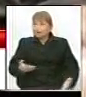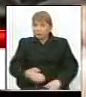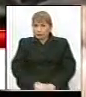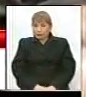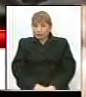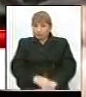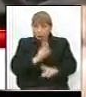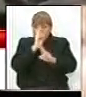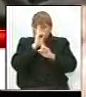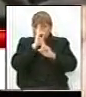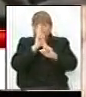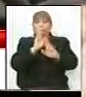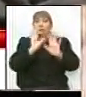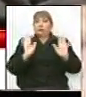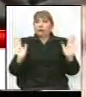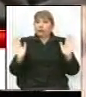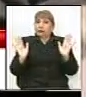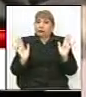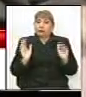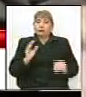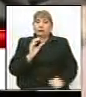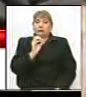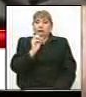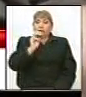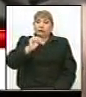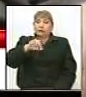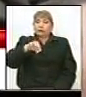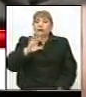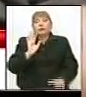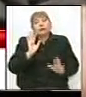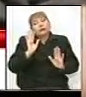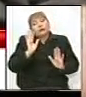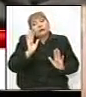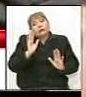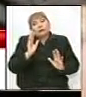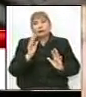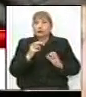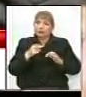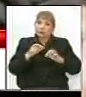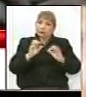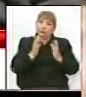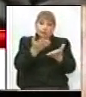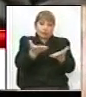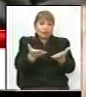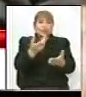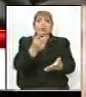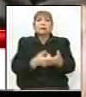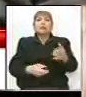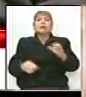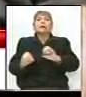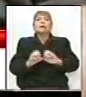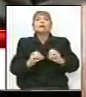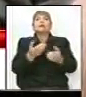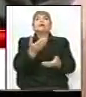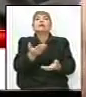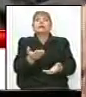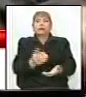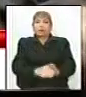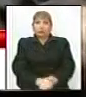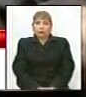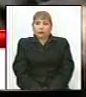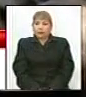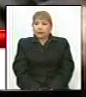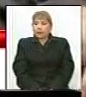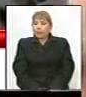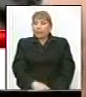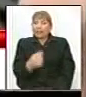Con mucho respeto al señor de la OMPE, con su permiso, presidente, por intermedio suyo, ¿qué está haciendo la OMPE, señores?